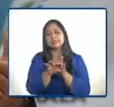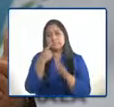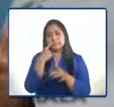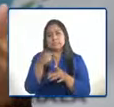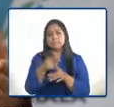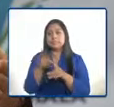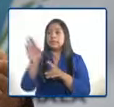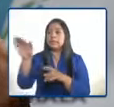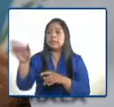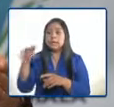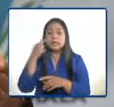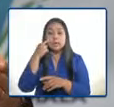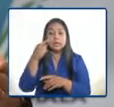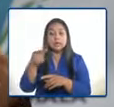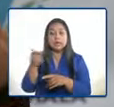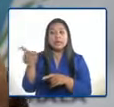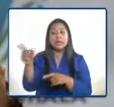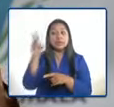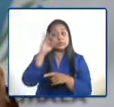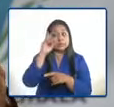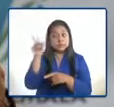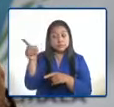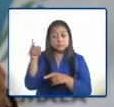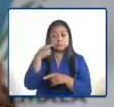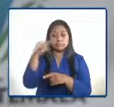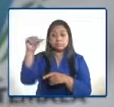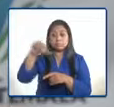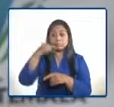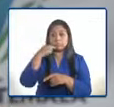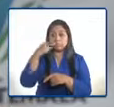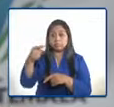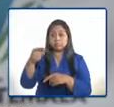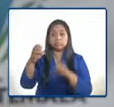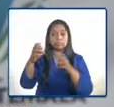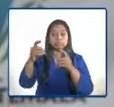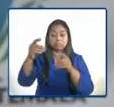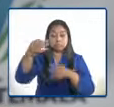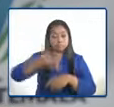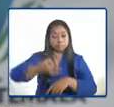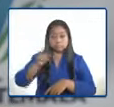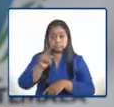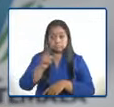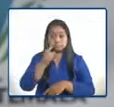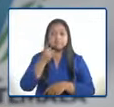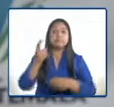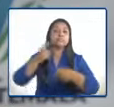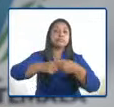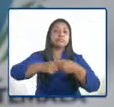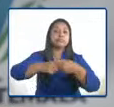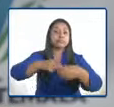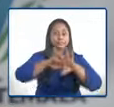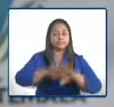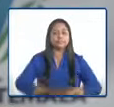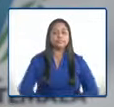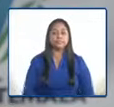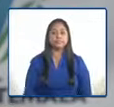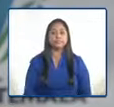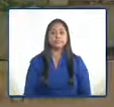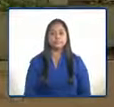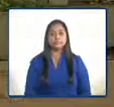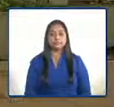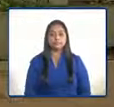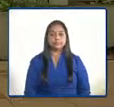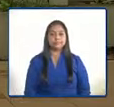decirles, ¿verdad?, qué es lo que pasa. Si ellos llegan a fallar, el siguiente paso es el sistema penitenciario. Agradecemos al